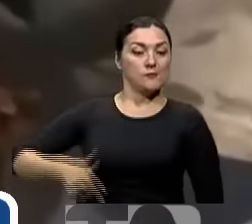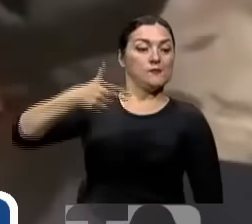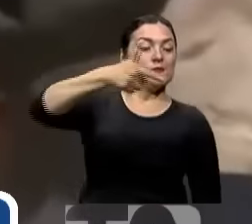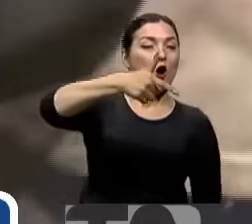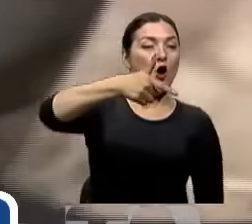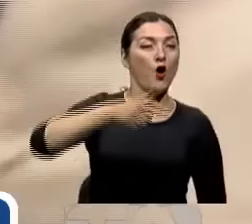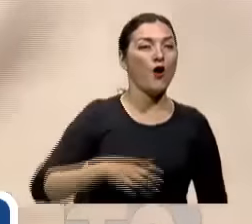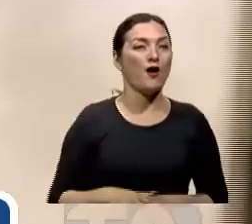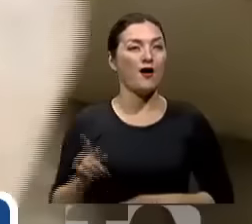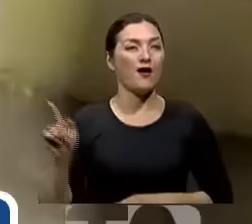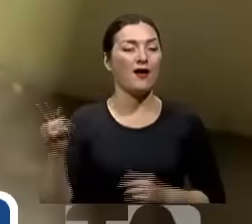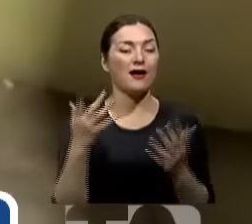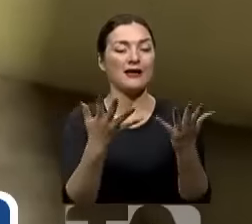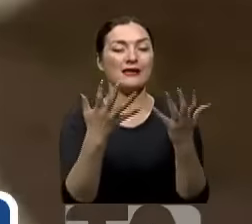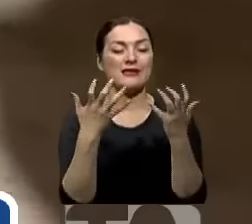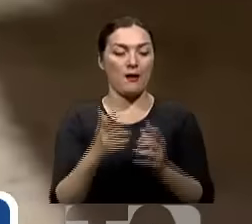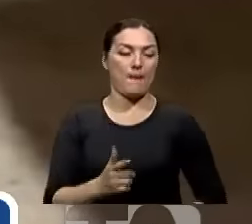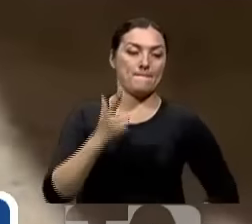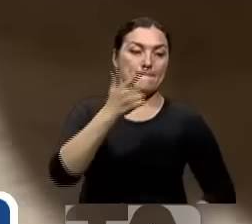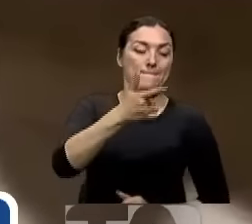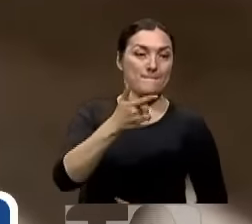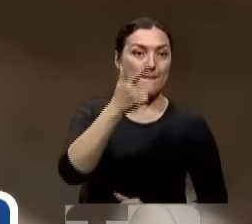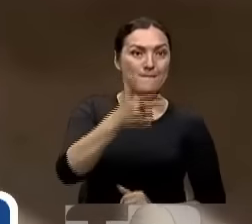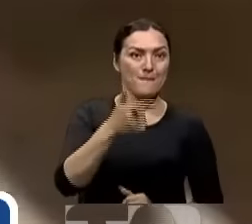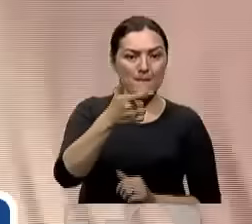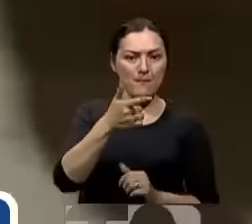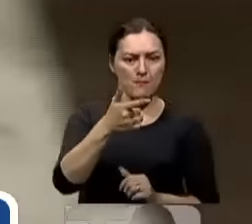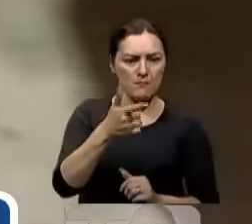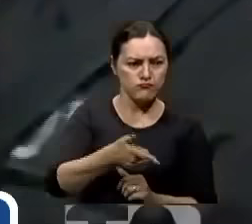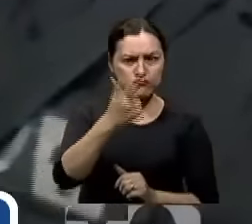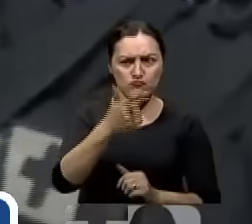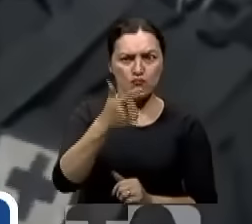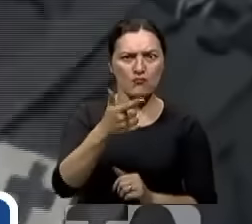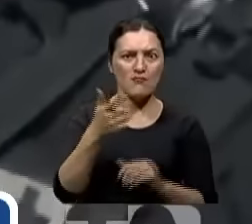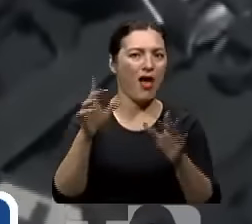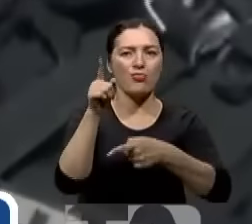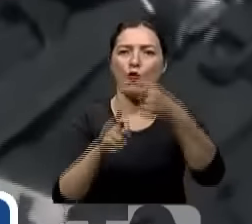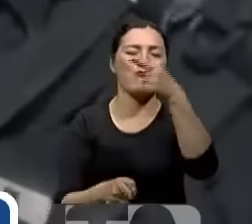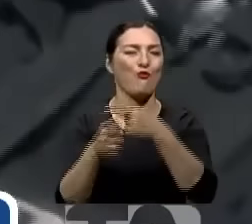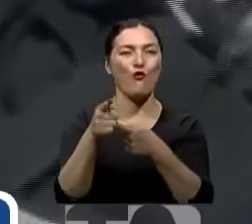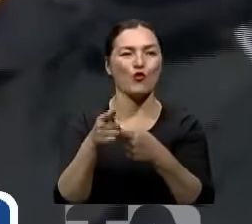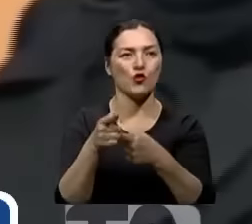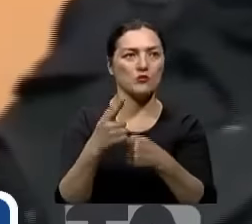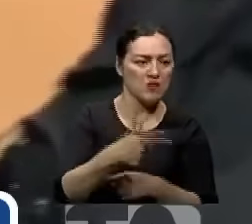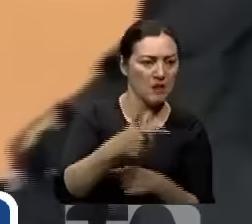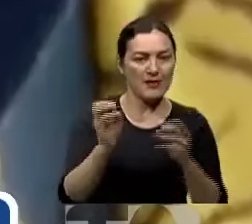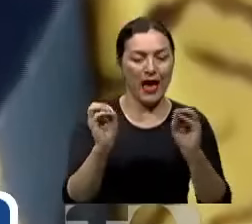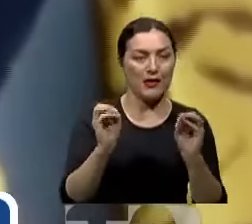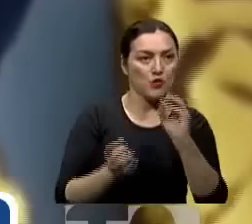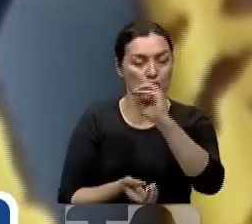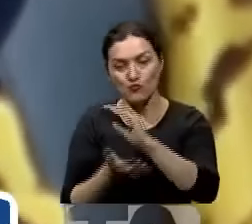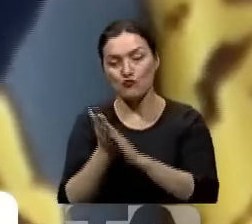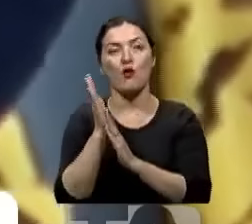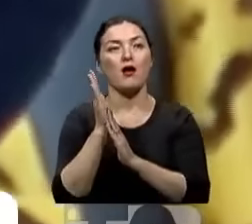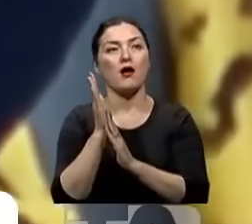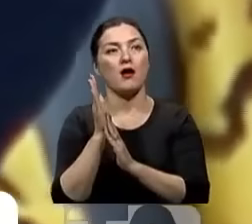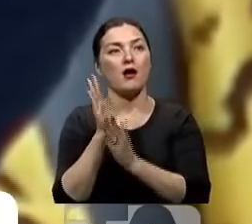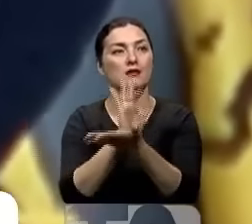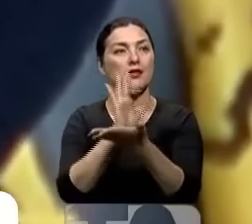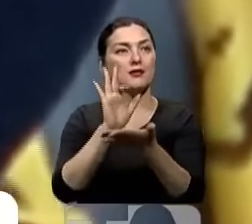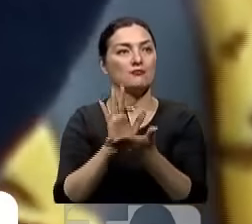Los antisociales intentaron disparar, sin embargo el arma no tenía municiones y pretendieron fugar del lugar. Las otras personas que venían detrás de